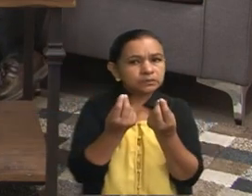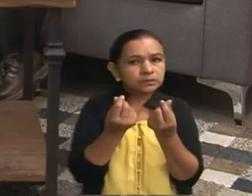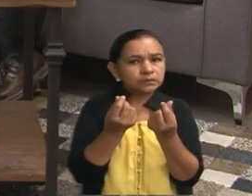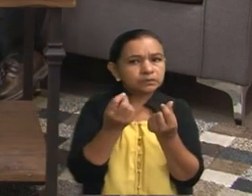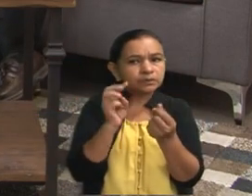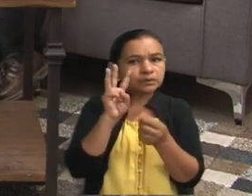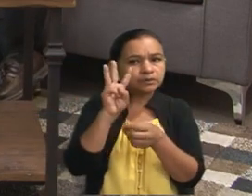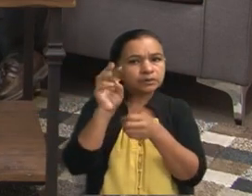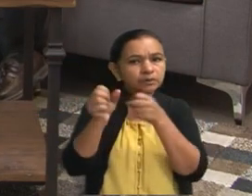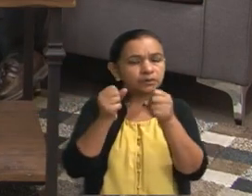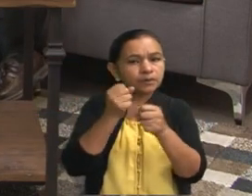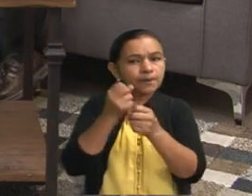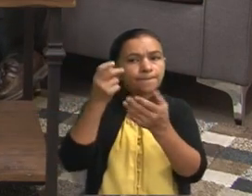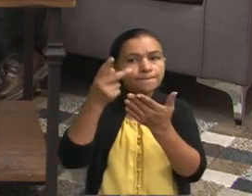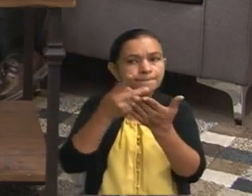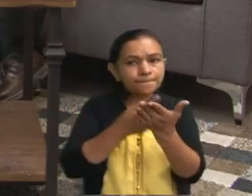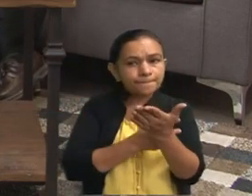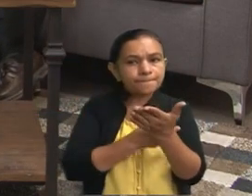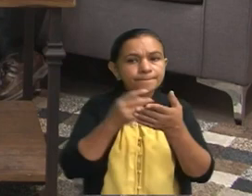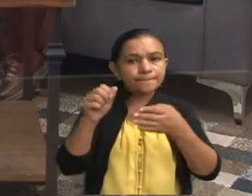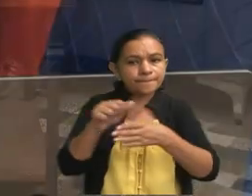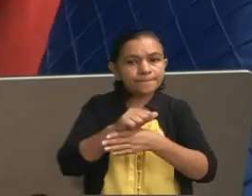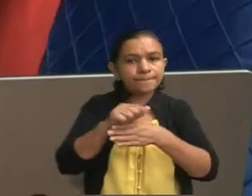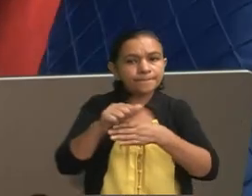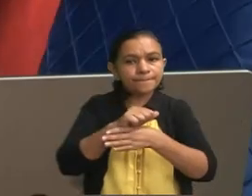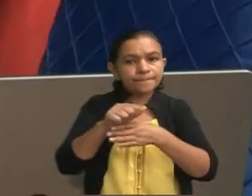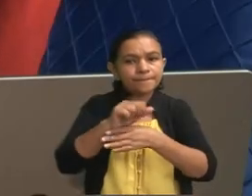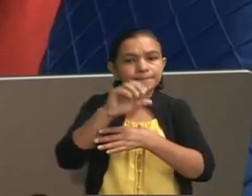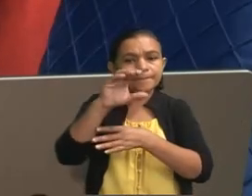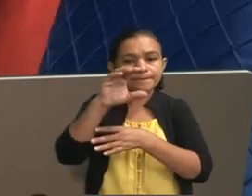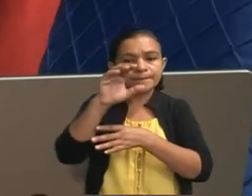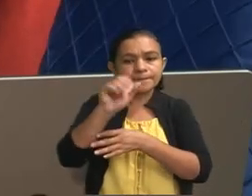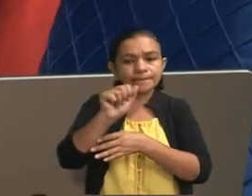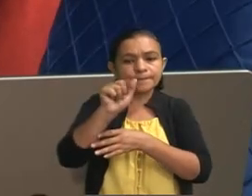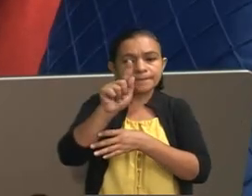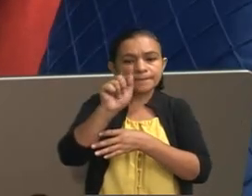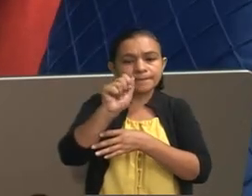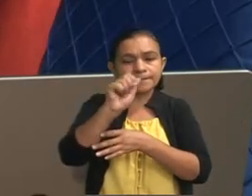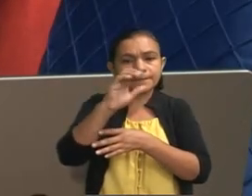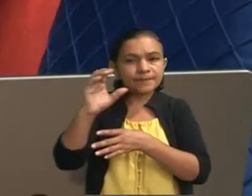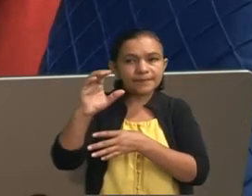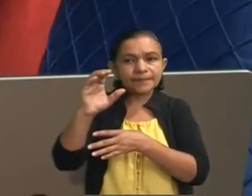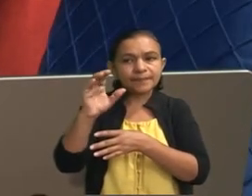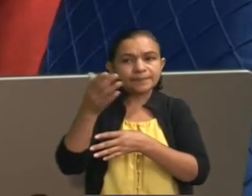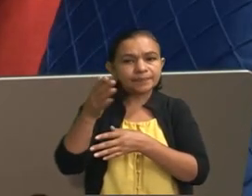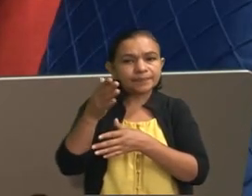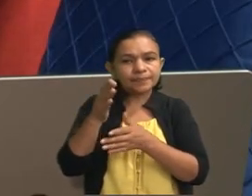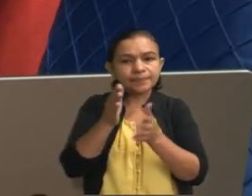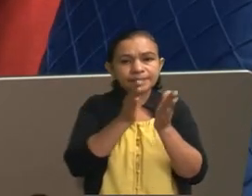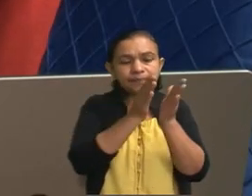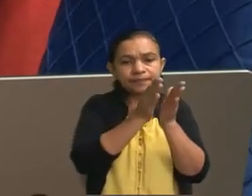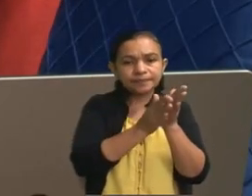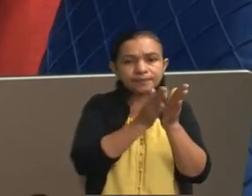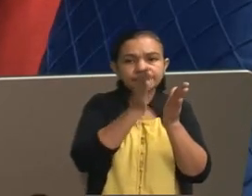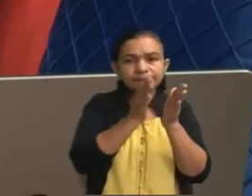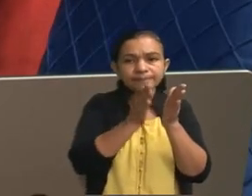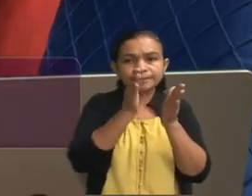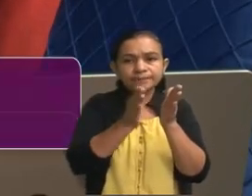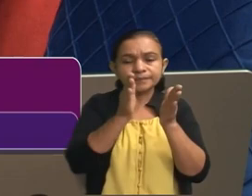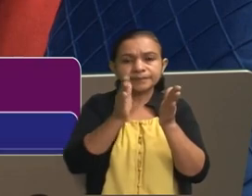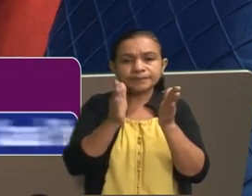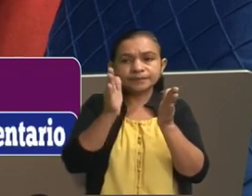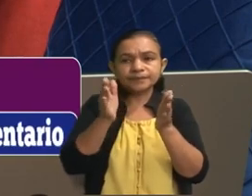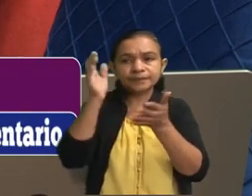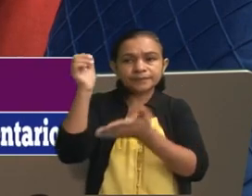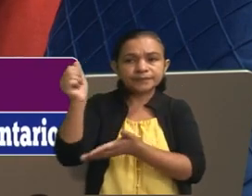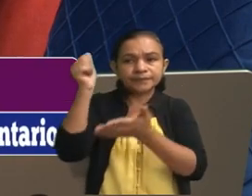del proyecto para preparar el CATAC se dividen en el